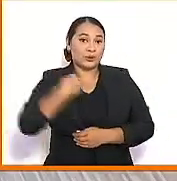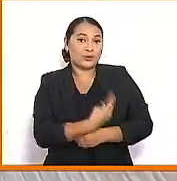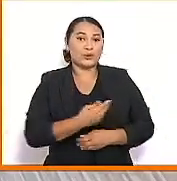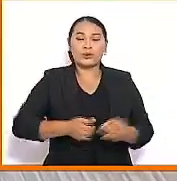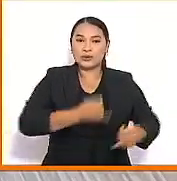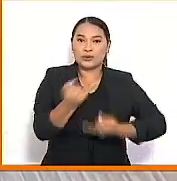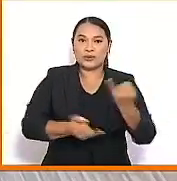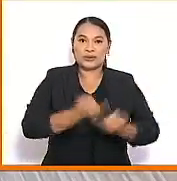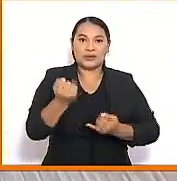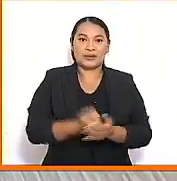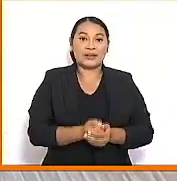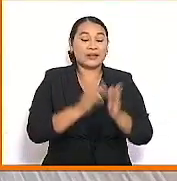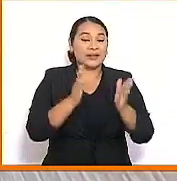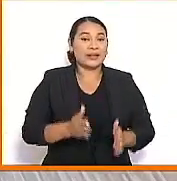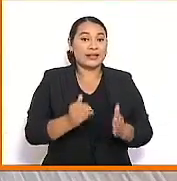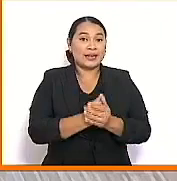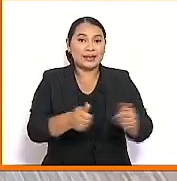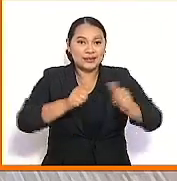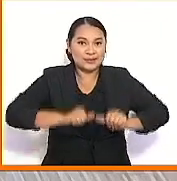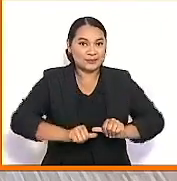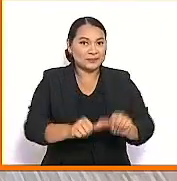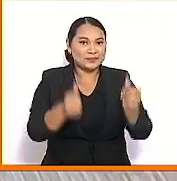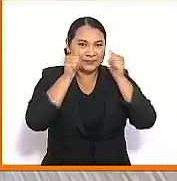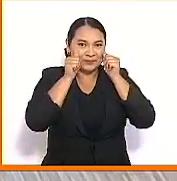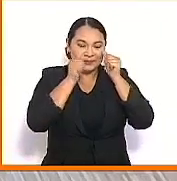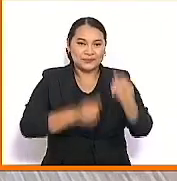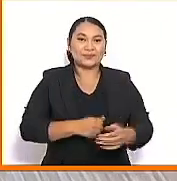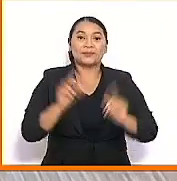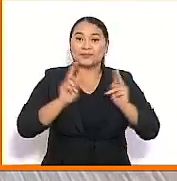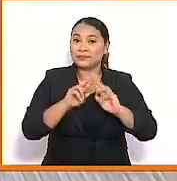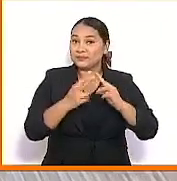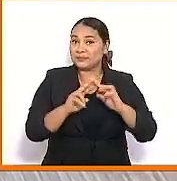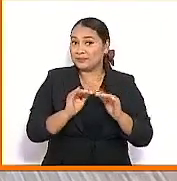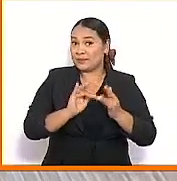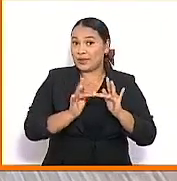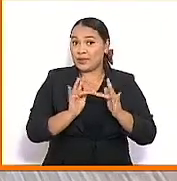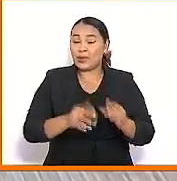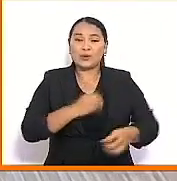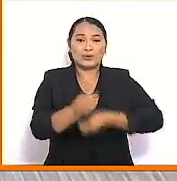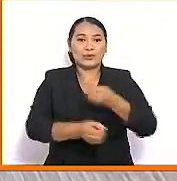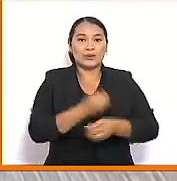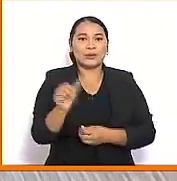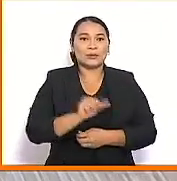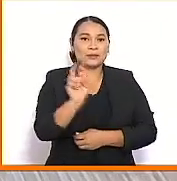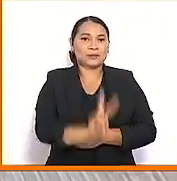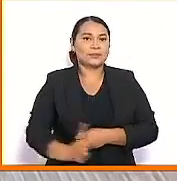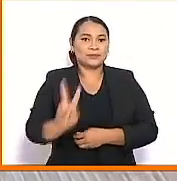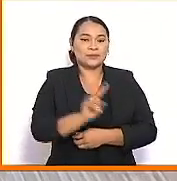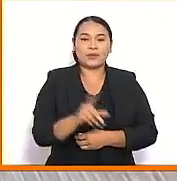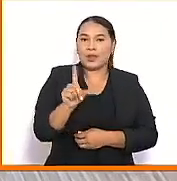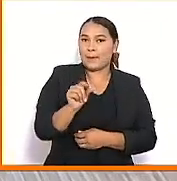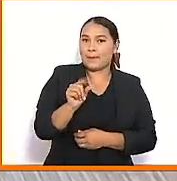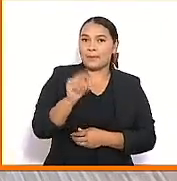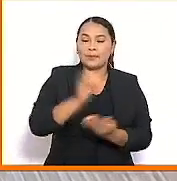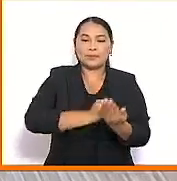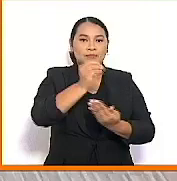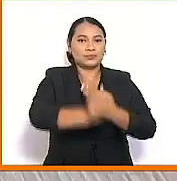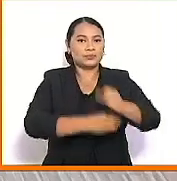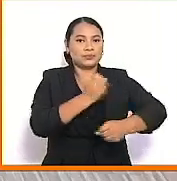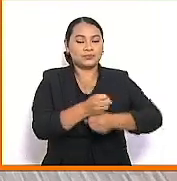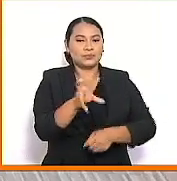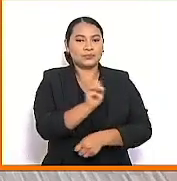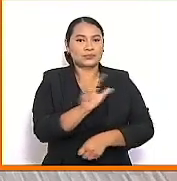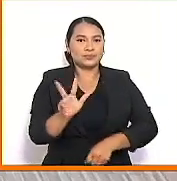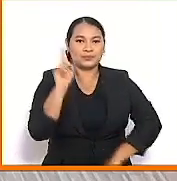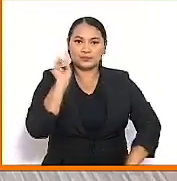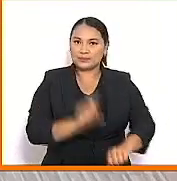nuestros jugadores que siempre están atentos y conectados a nuestros sorteos. Hoy viernes 20 de octubre del año 2023,